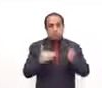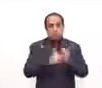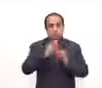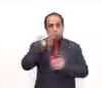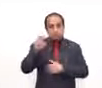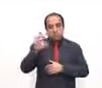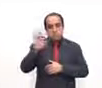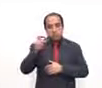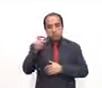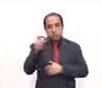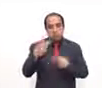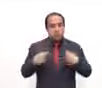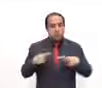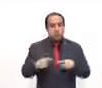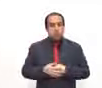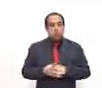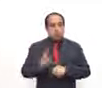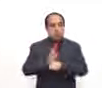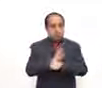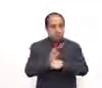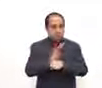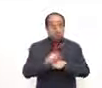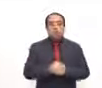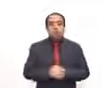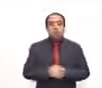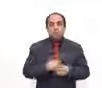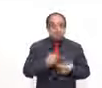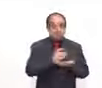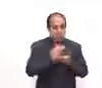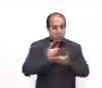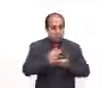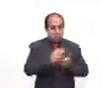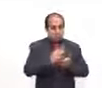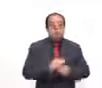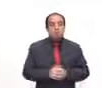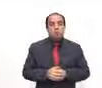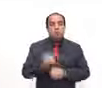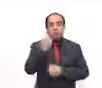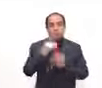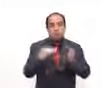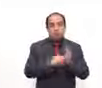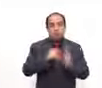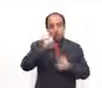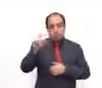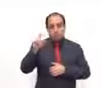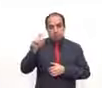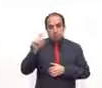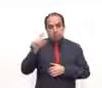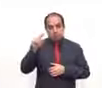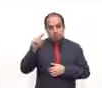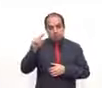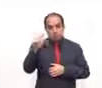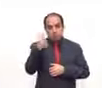5.243 personas que han sido ya beneficiadas, así se distribuye, 1.171 atendidas por el gobierno de la